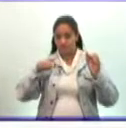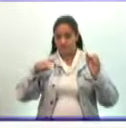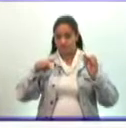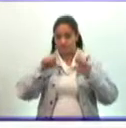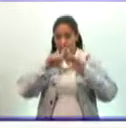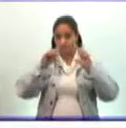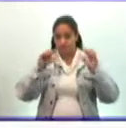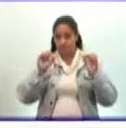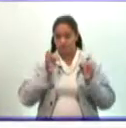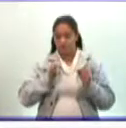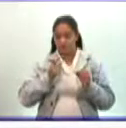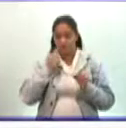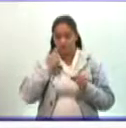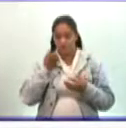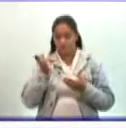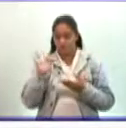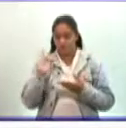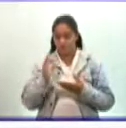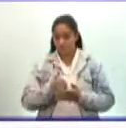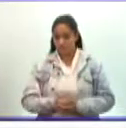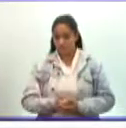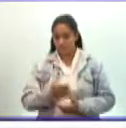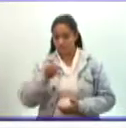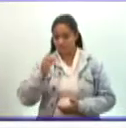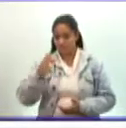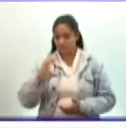tenemos, el AC y el AB.